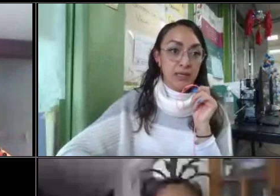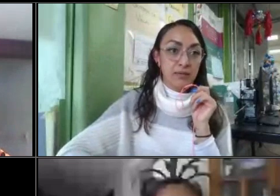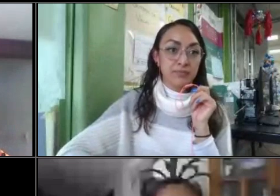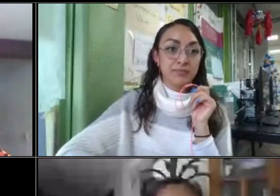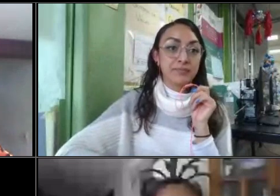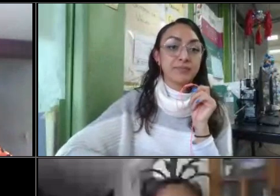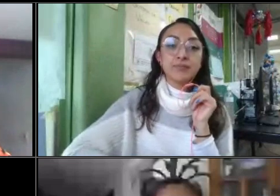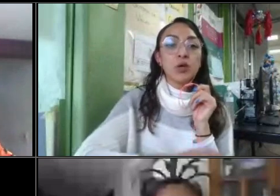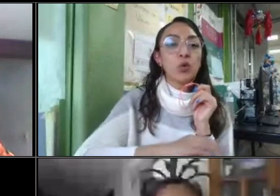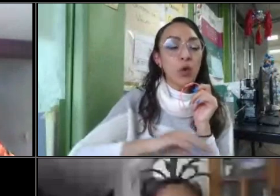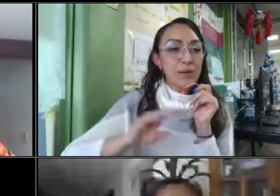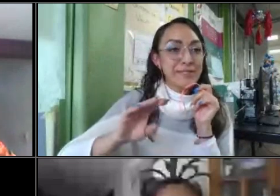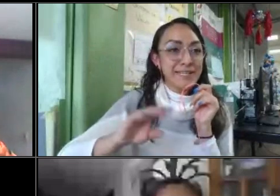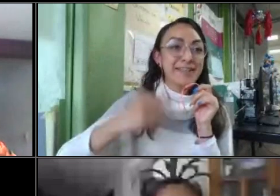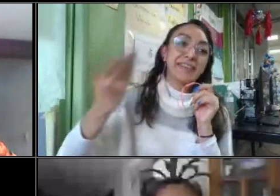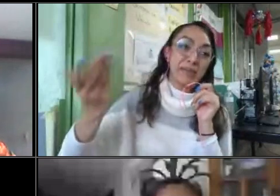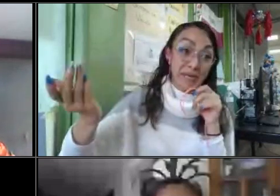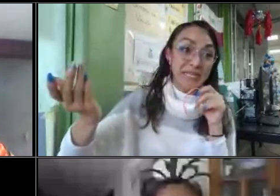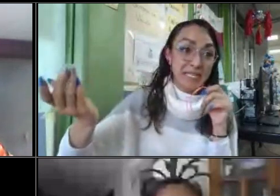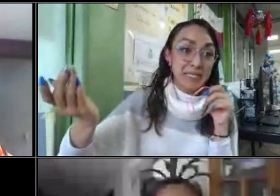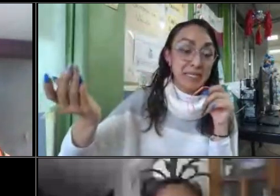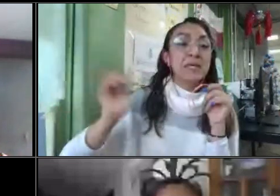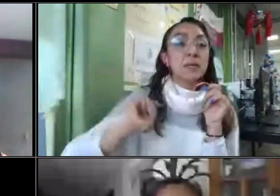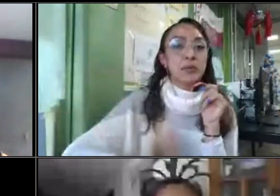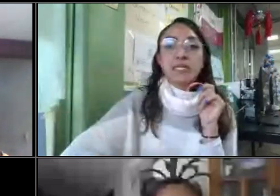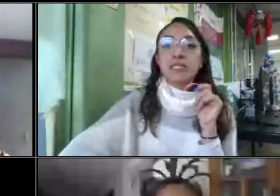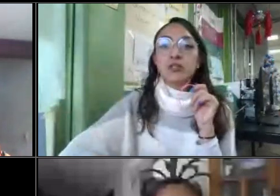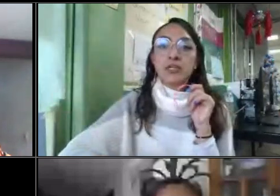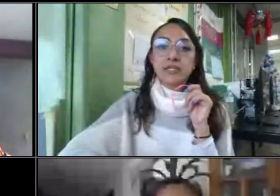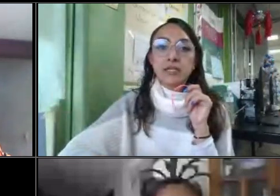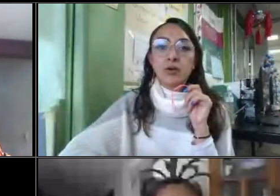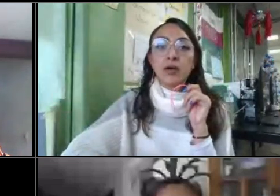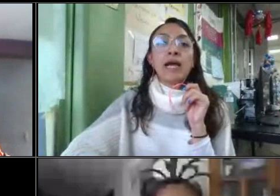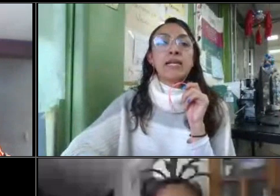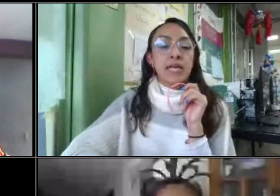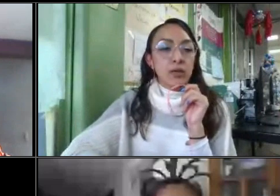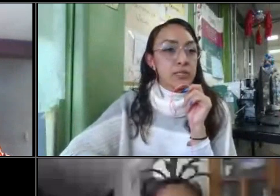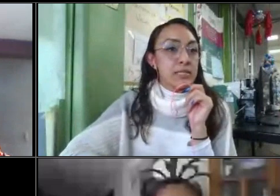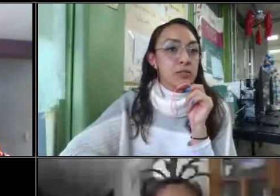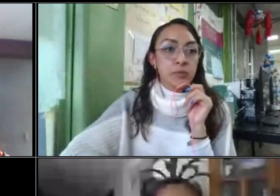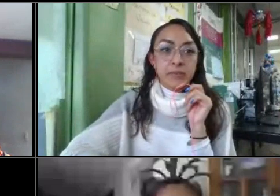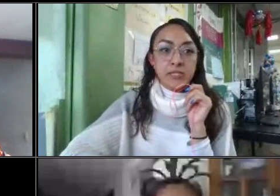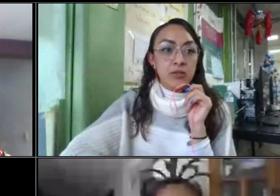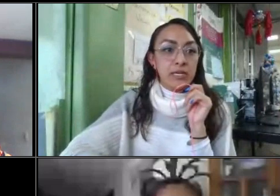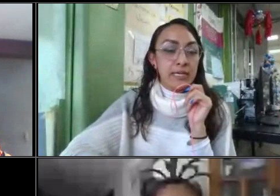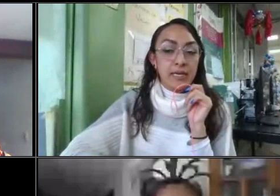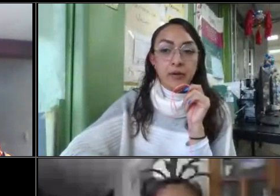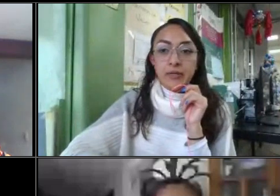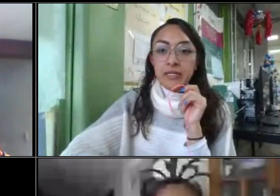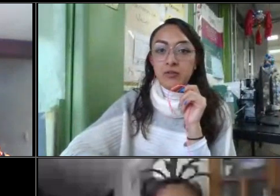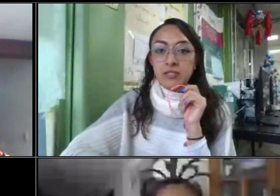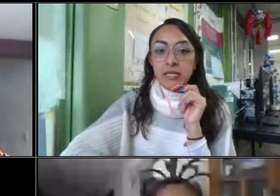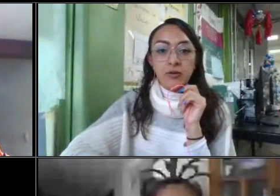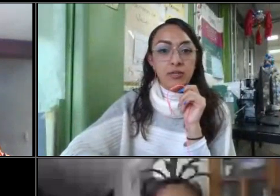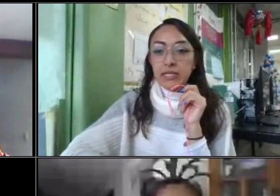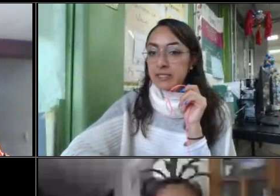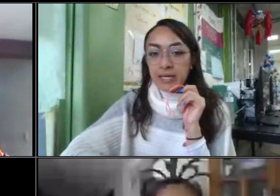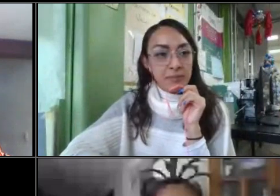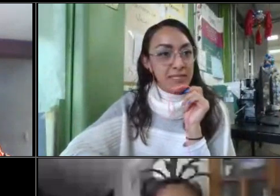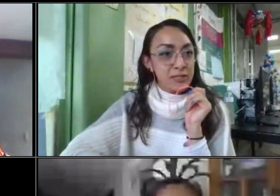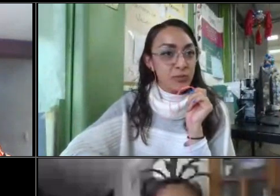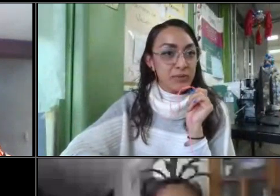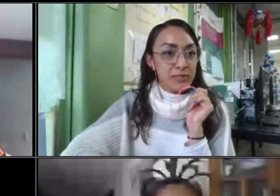gestualidad. ¿Cuál va a ser? Depende. Porque si yo les digo, saluden al supervisor que ya llegó en el consejo